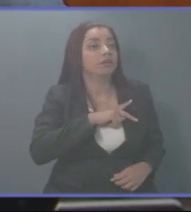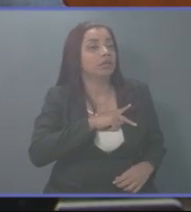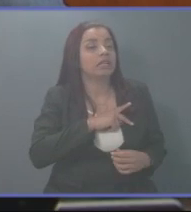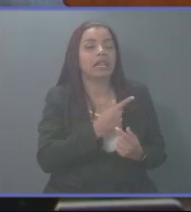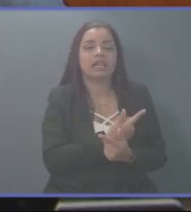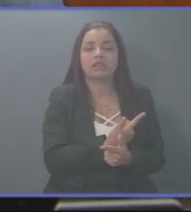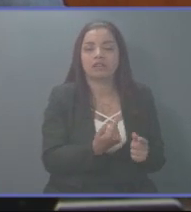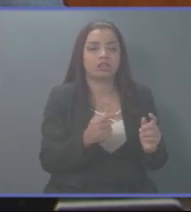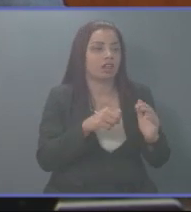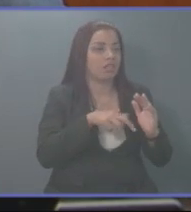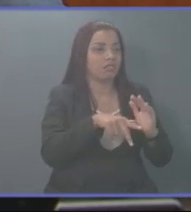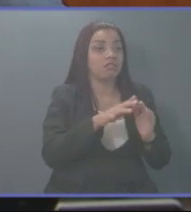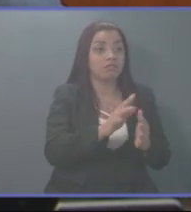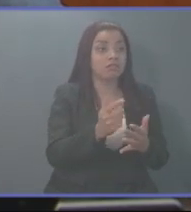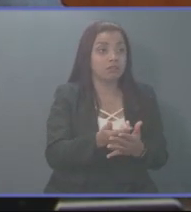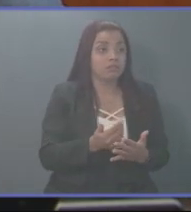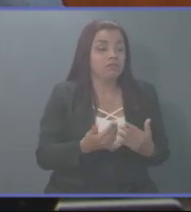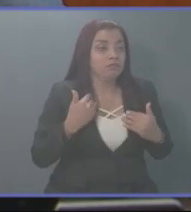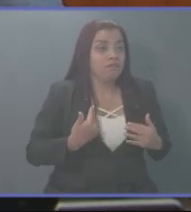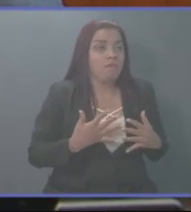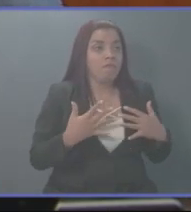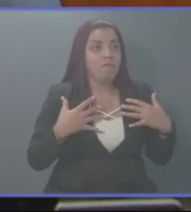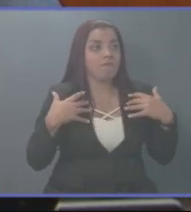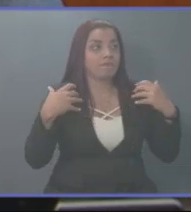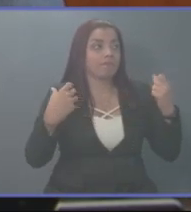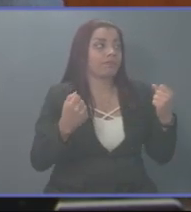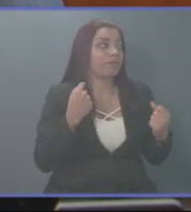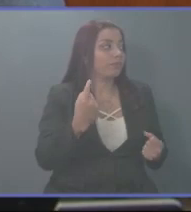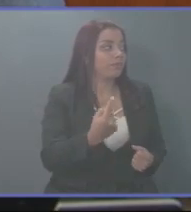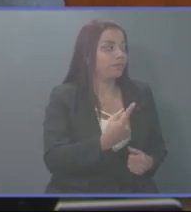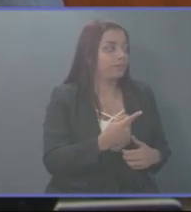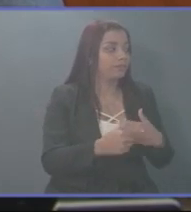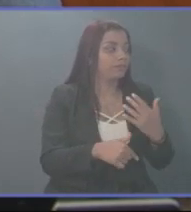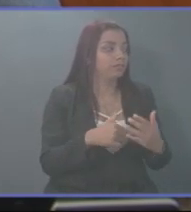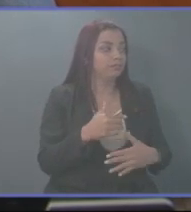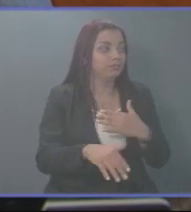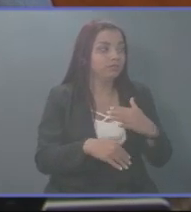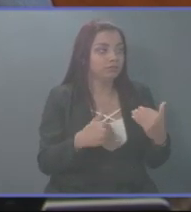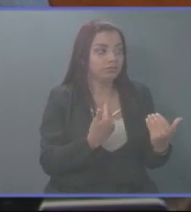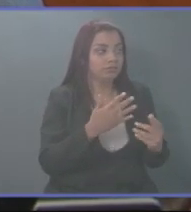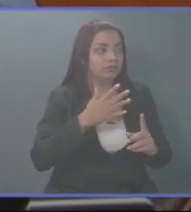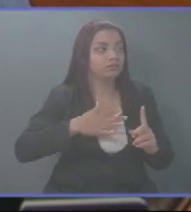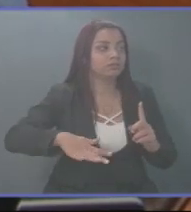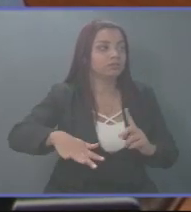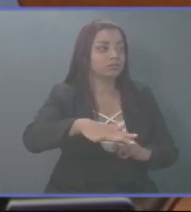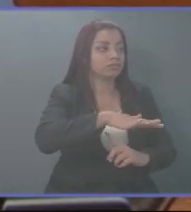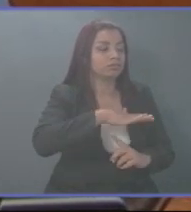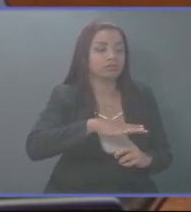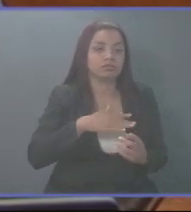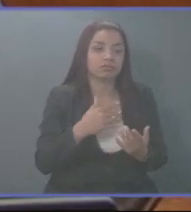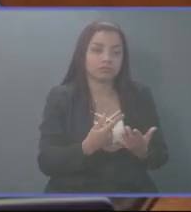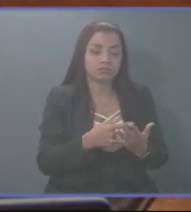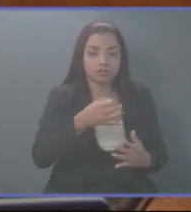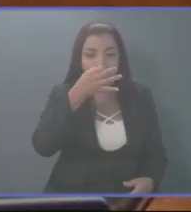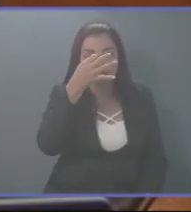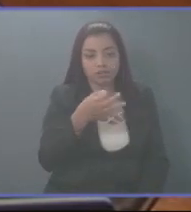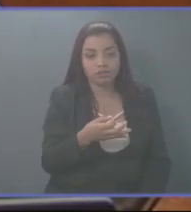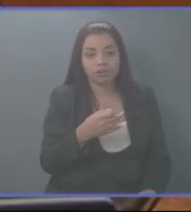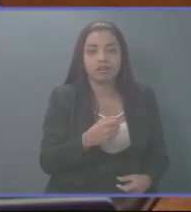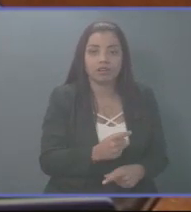el derecho a la salud de las personas desplazadas o un nivel mínimo de condiciones de vida digna y